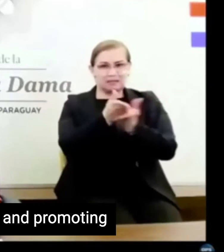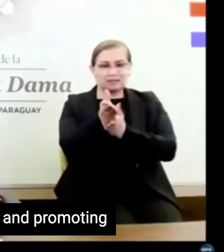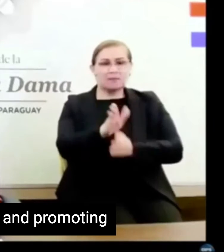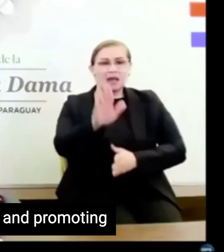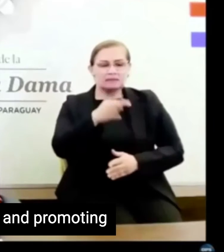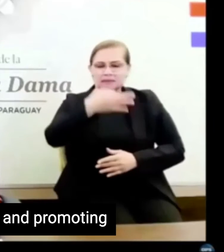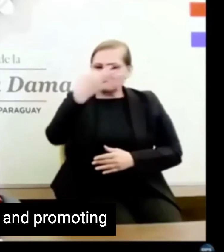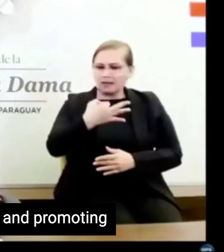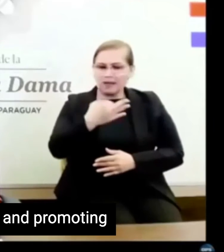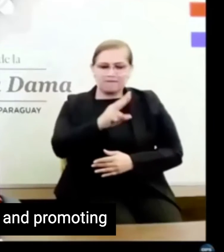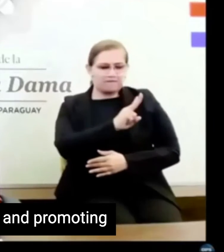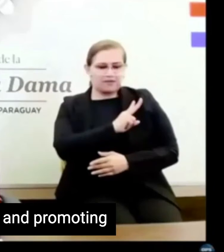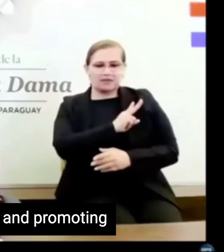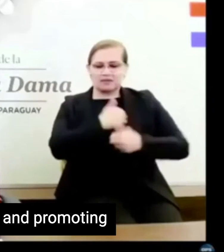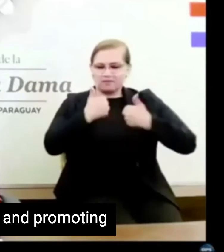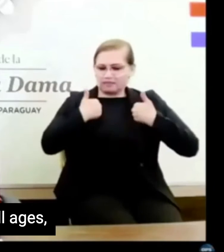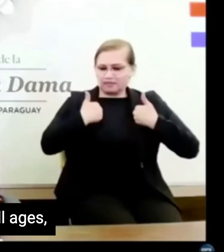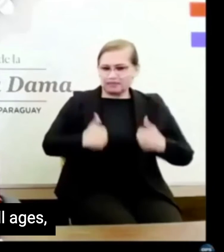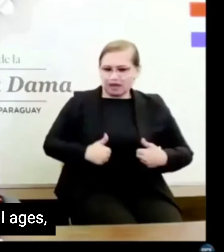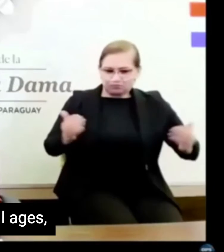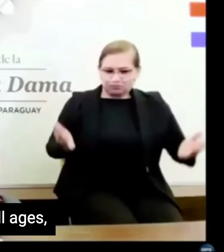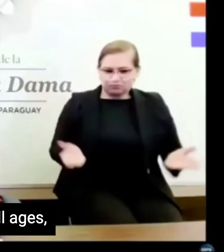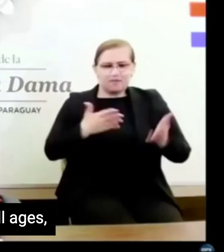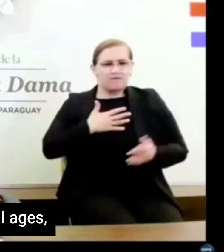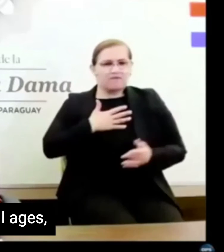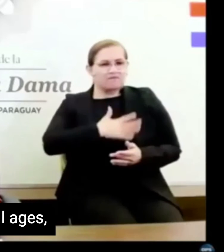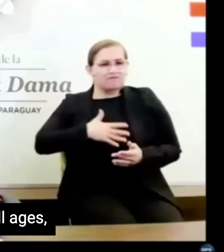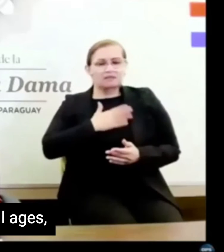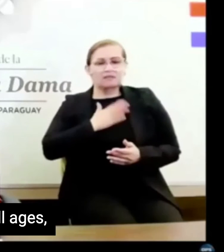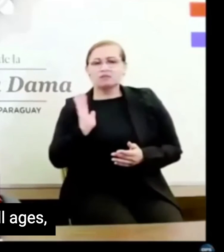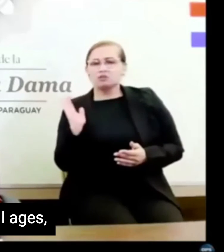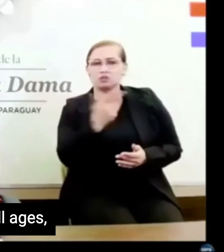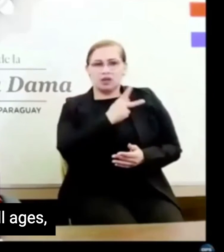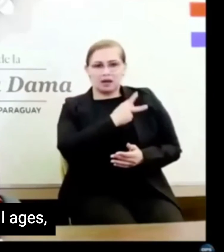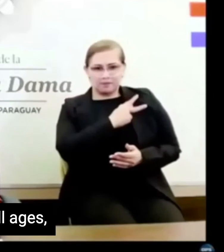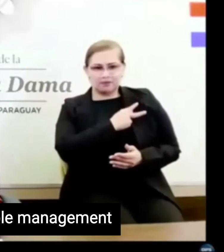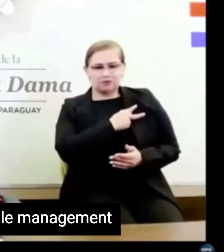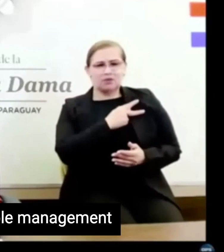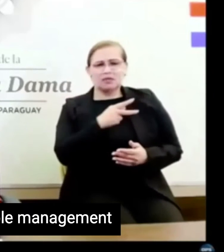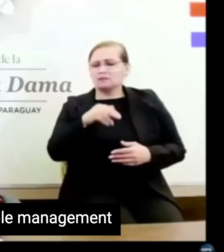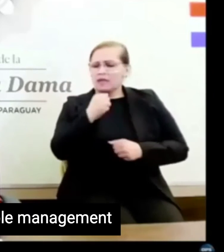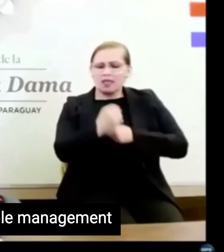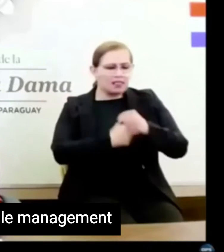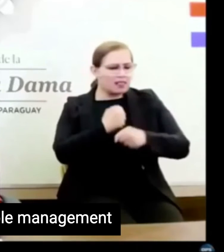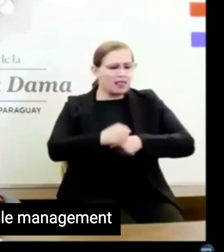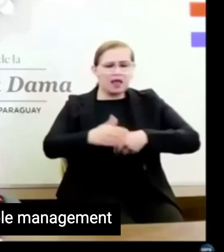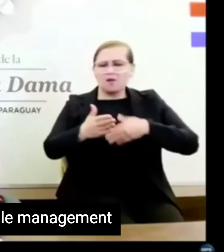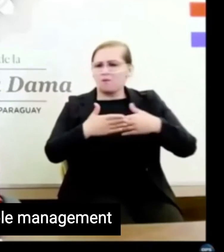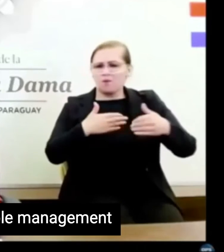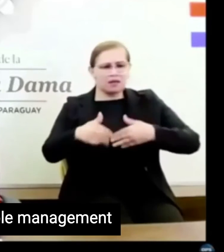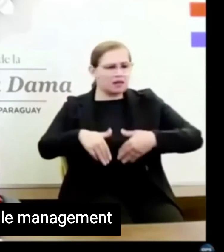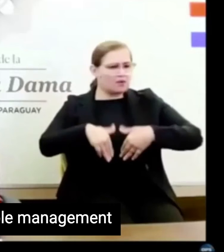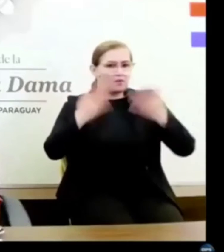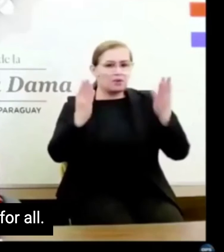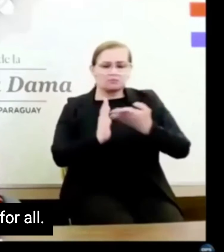garantizando una vida sana y promoviendo el bienestar de todos a todas las edades y la disponibilidad y la